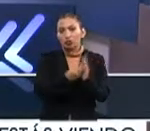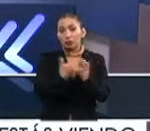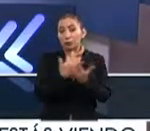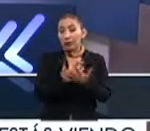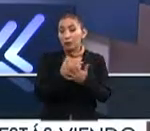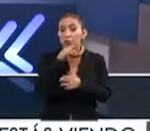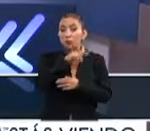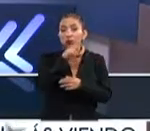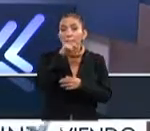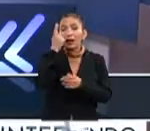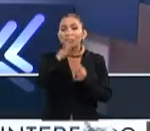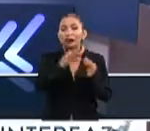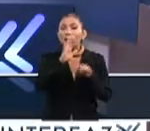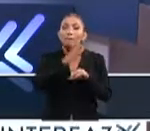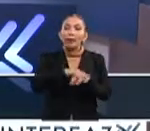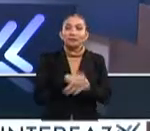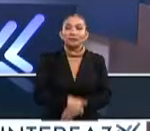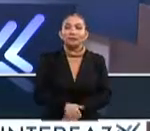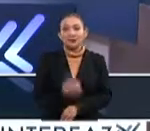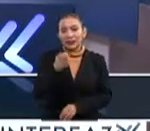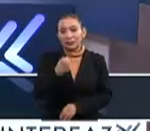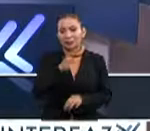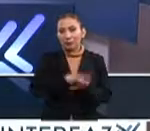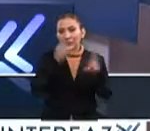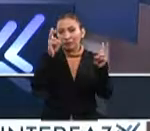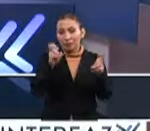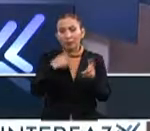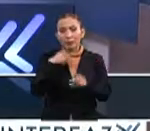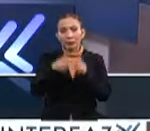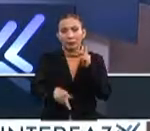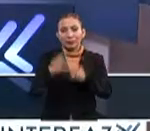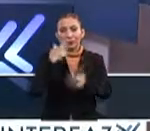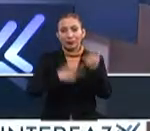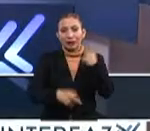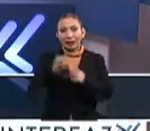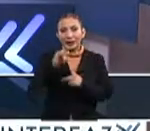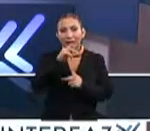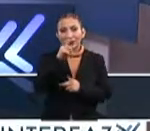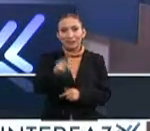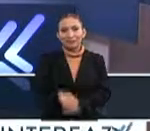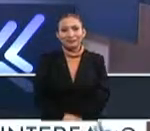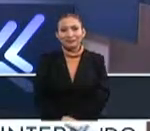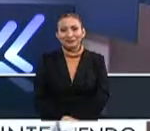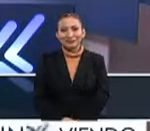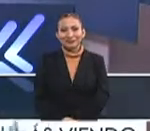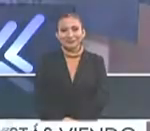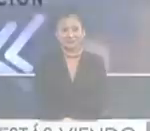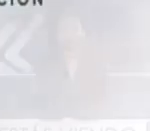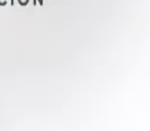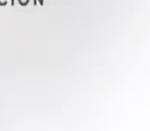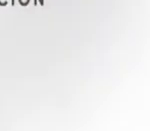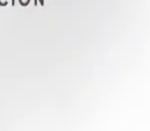lo esperamos pronto para platicar de nueva cuenta de este y más temas. Gracias. Una pausa y volvemos a Interfaz. Gracias.